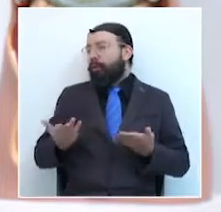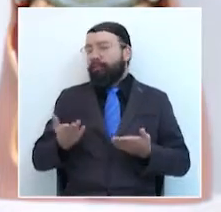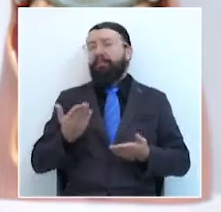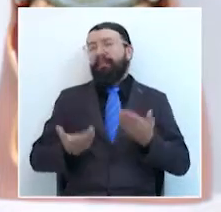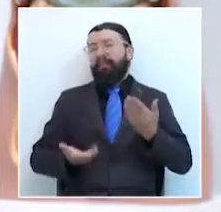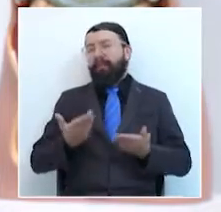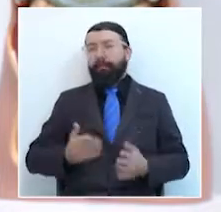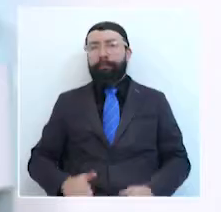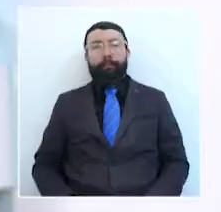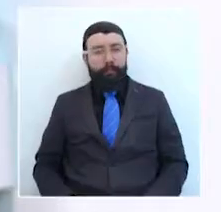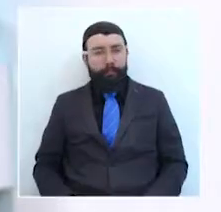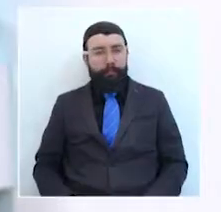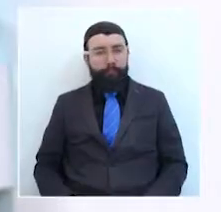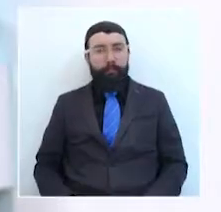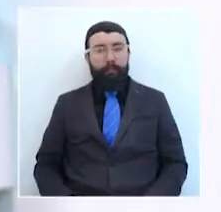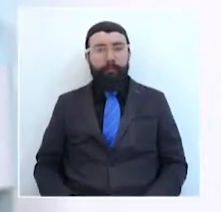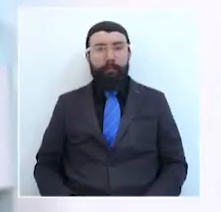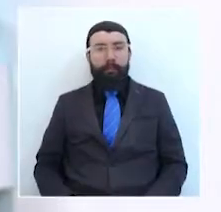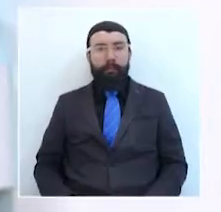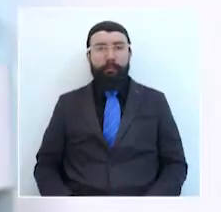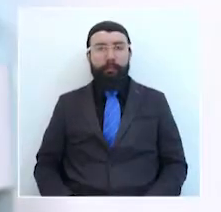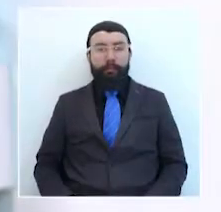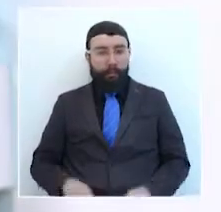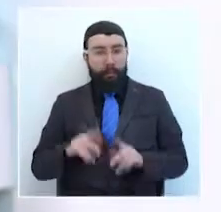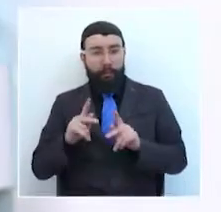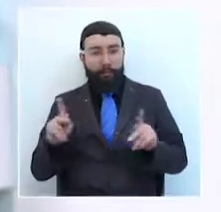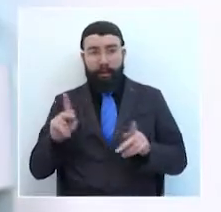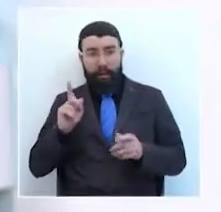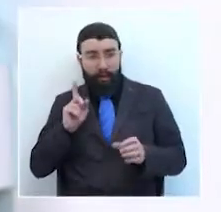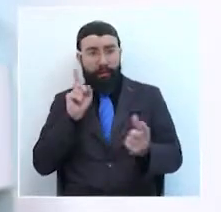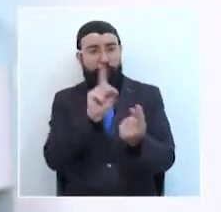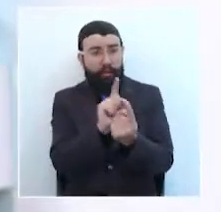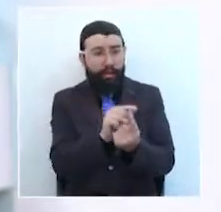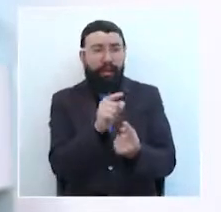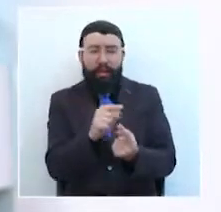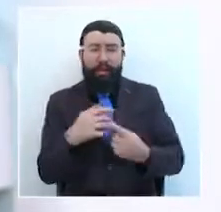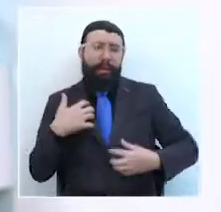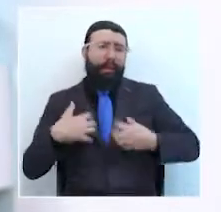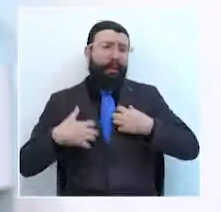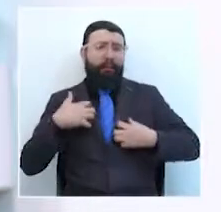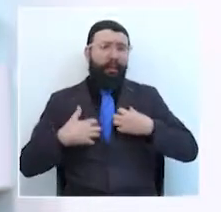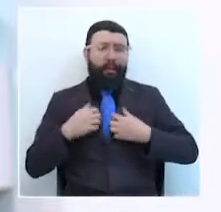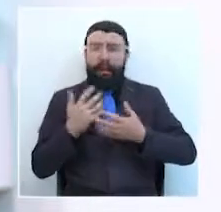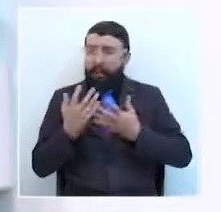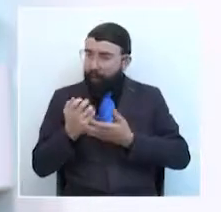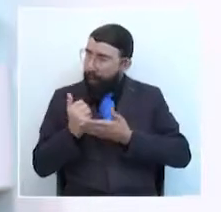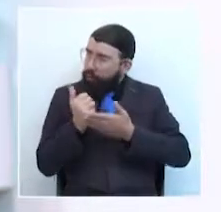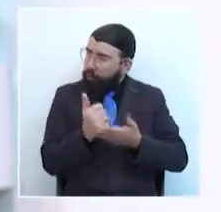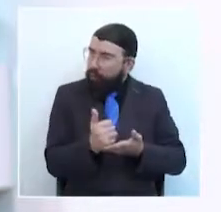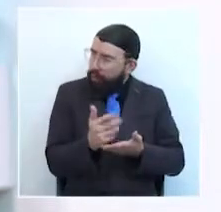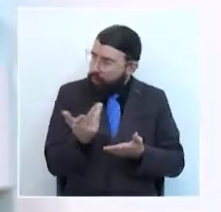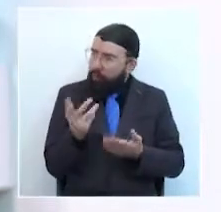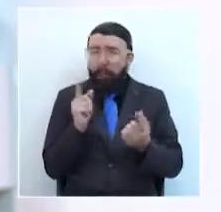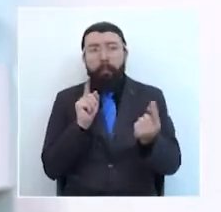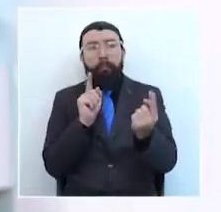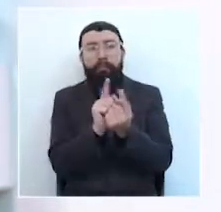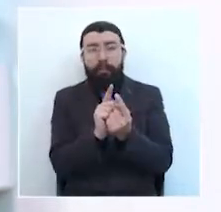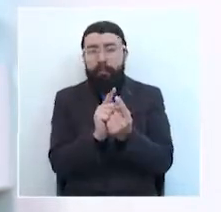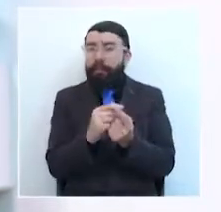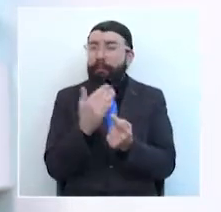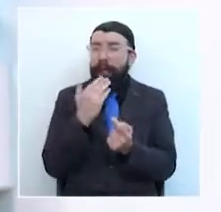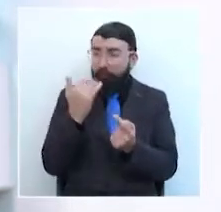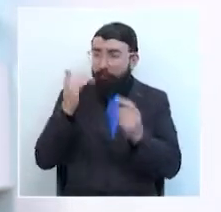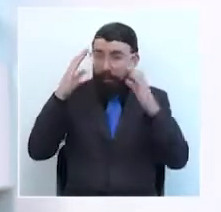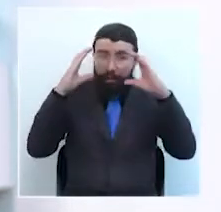las personas que van a consultar por una fobia que quieren eliminar una fobia que se mete en la red virtual que entre otras cosas la realidad virtual